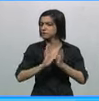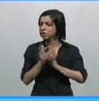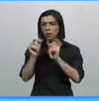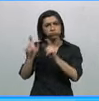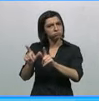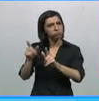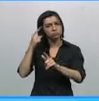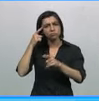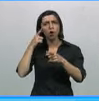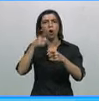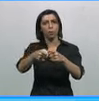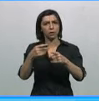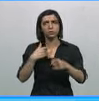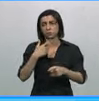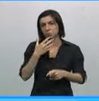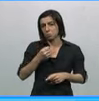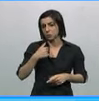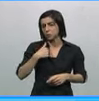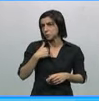y voy a tratar de ayudar